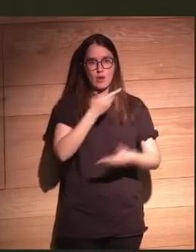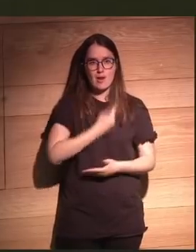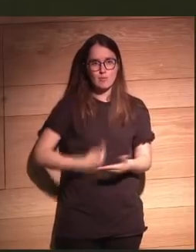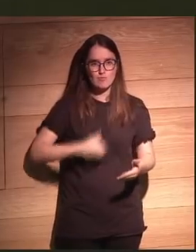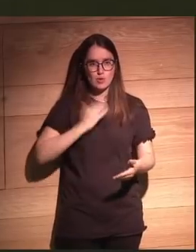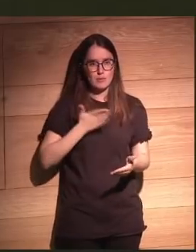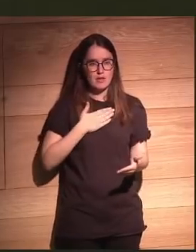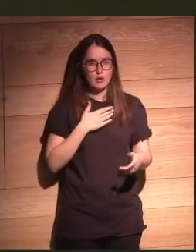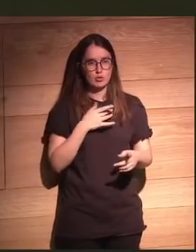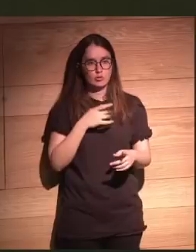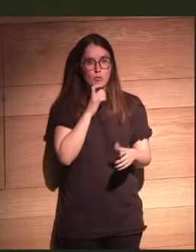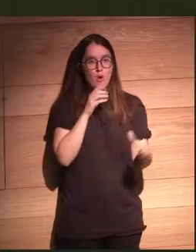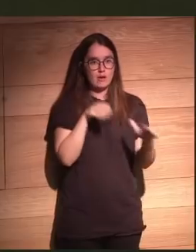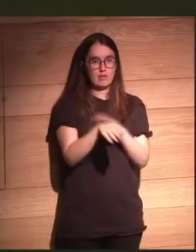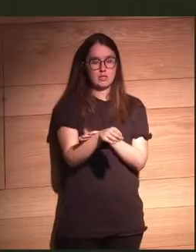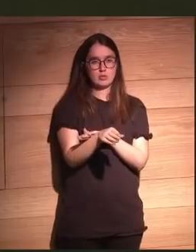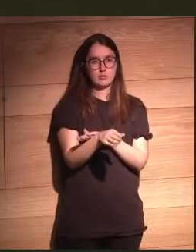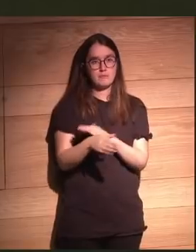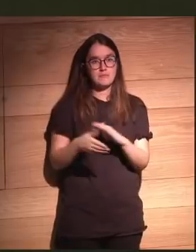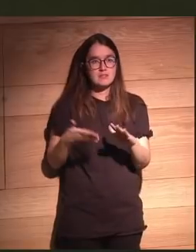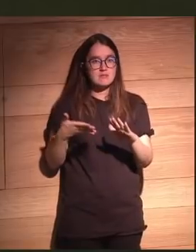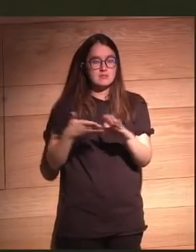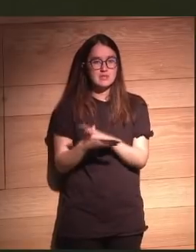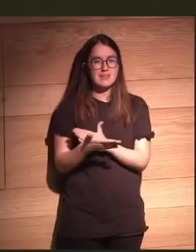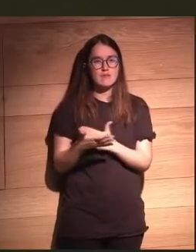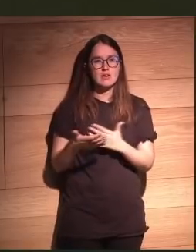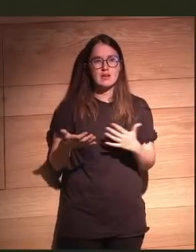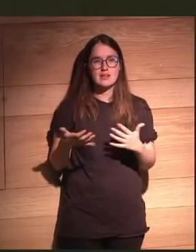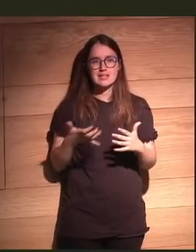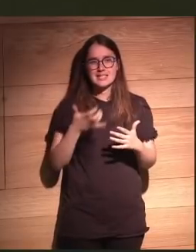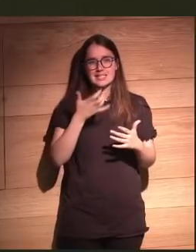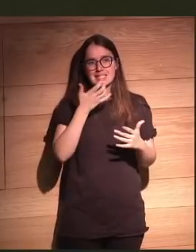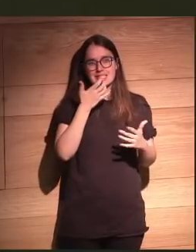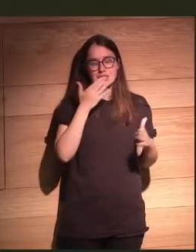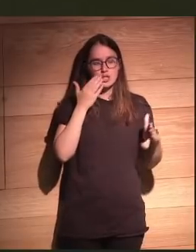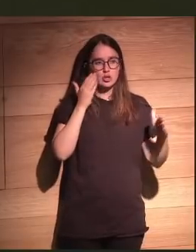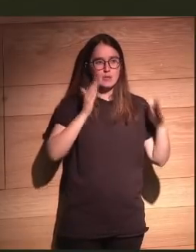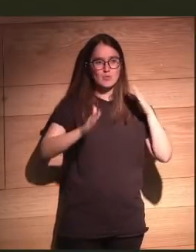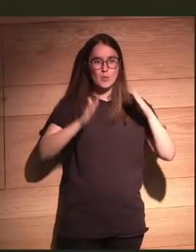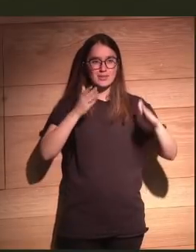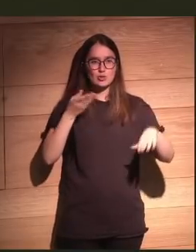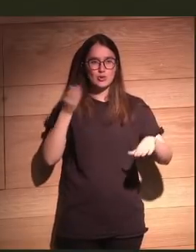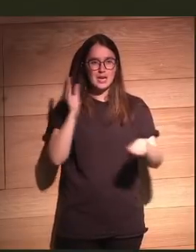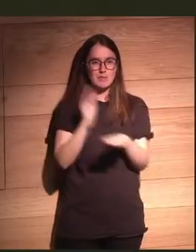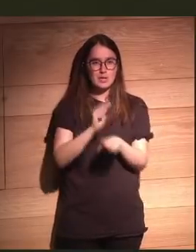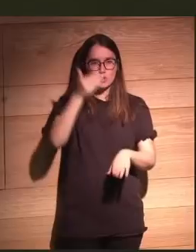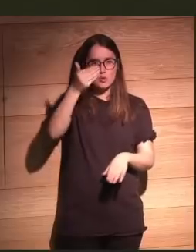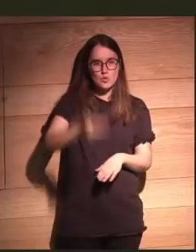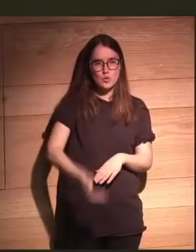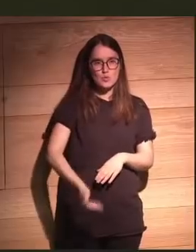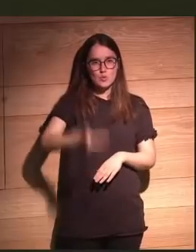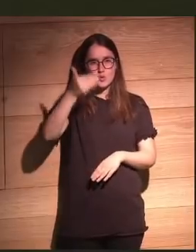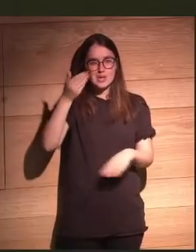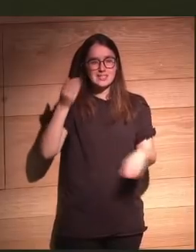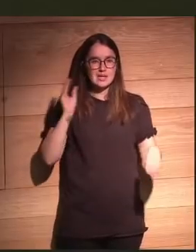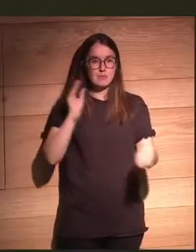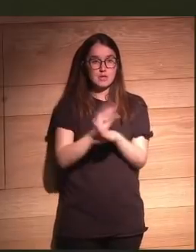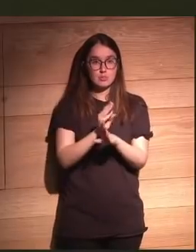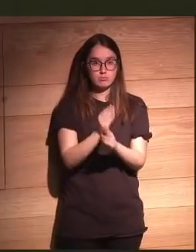forma de acceso, con lo cual si ha tenido momentos donde la inversión era importante, esa inversión